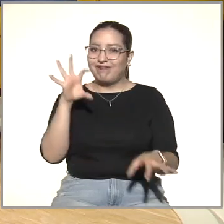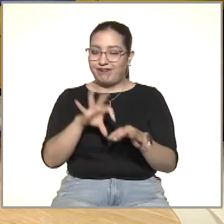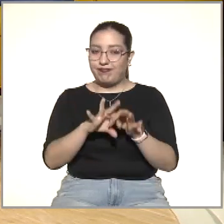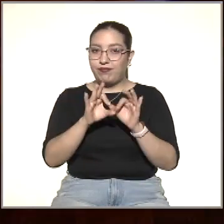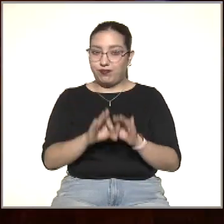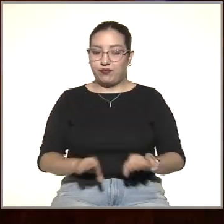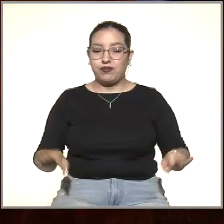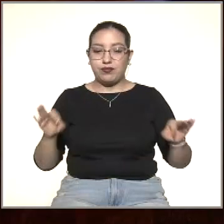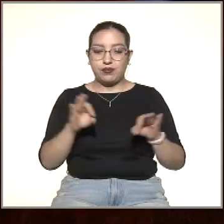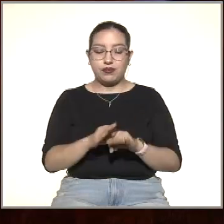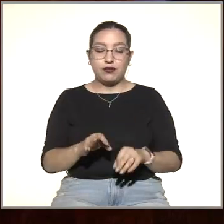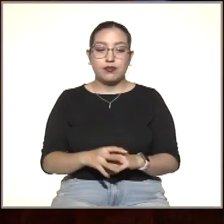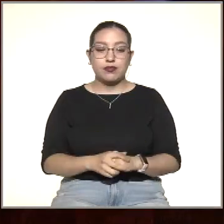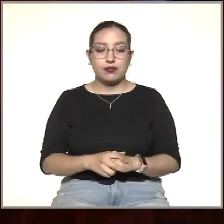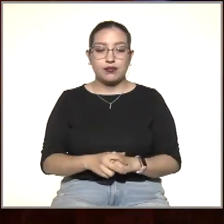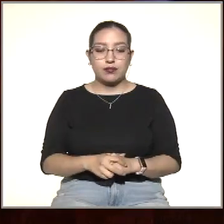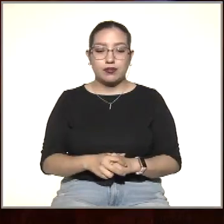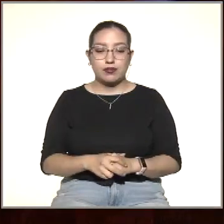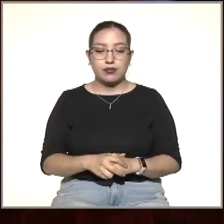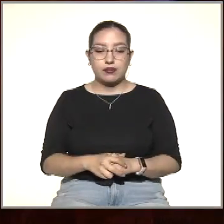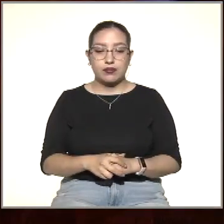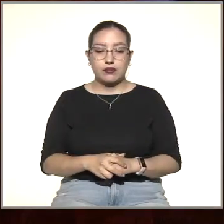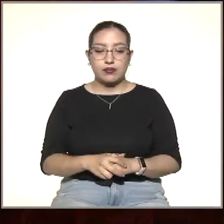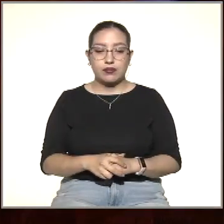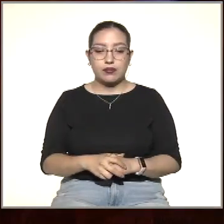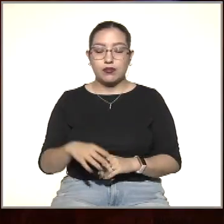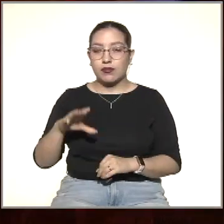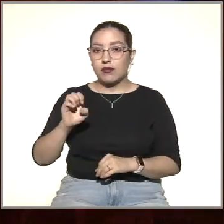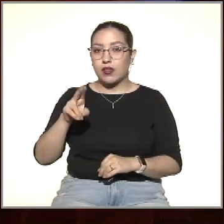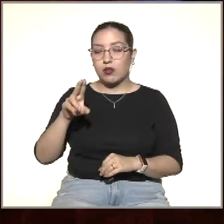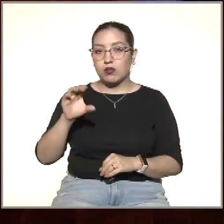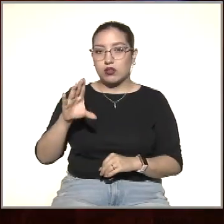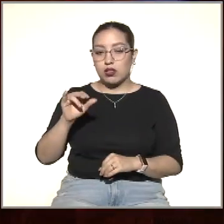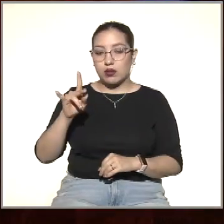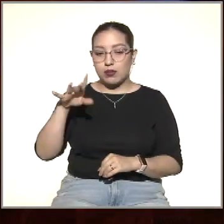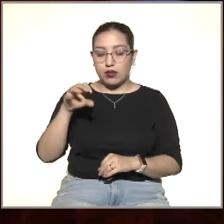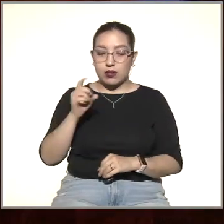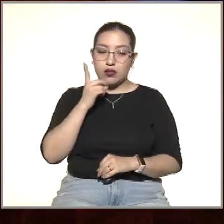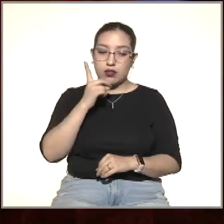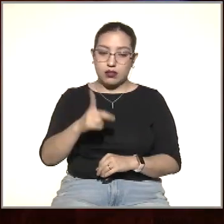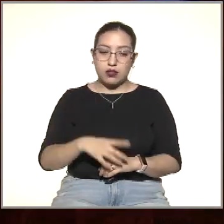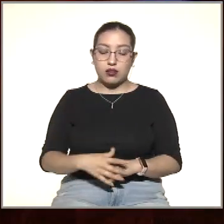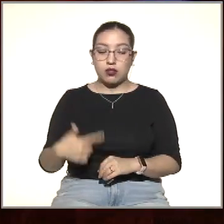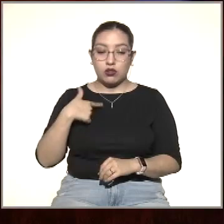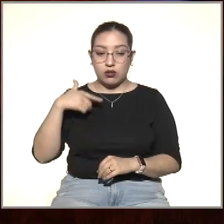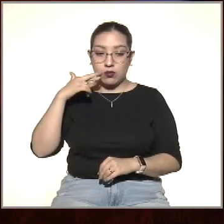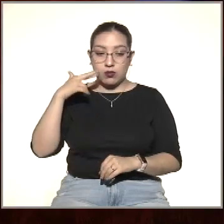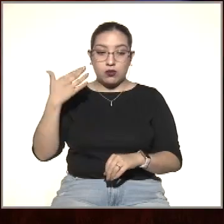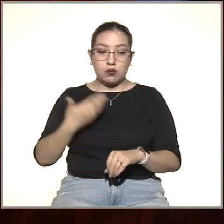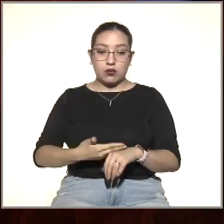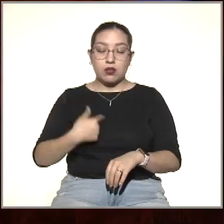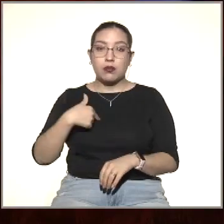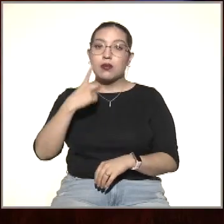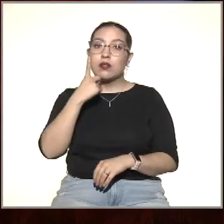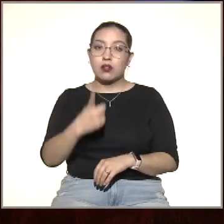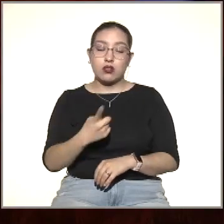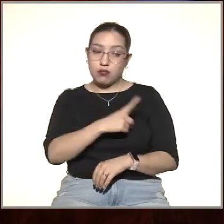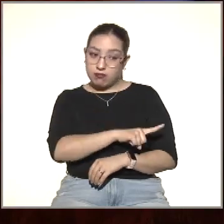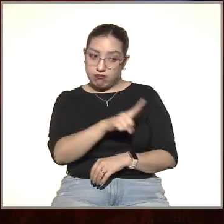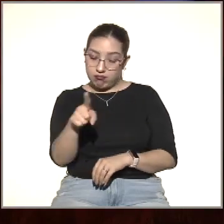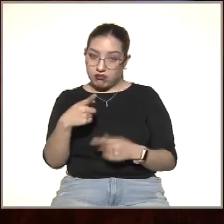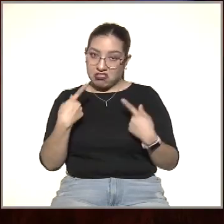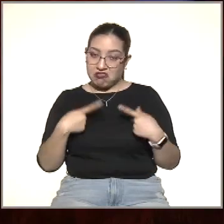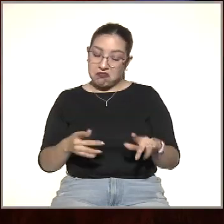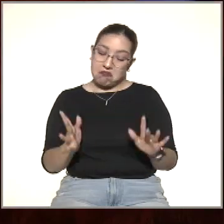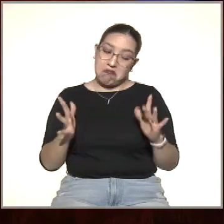antes de que me lo respondan, pero es Eusebio Suárez, nos dice, soy responsable de lo que digo, no de cómo los demás lo interpreten. Las